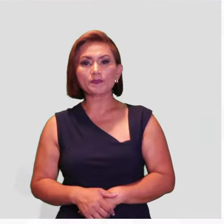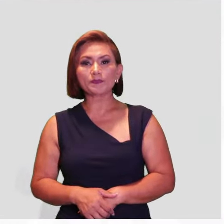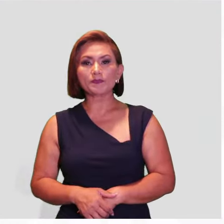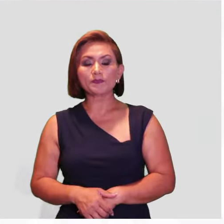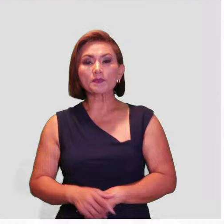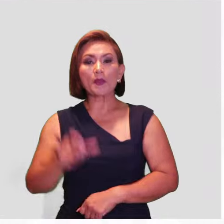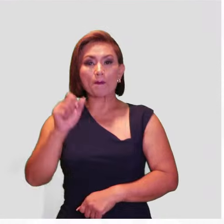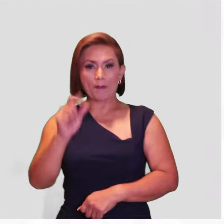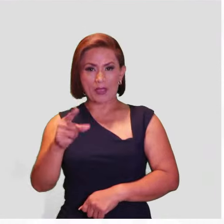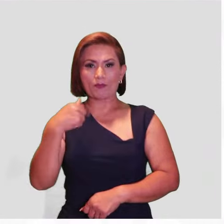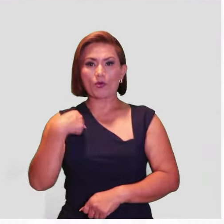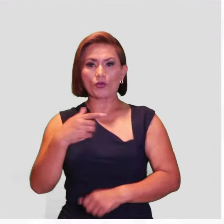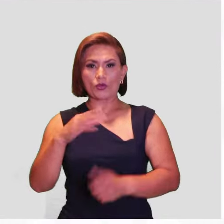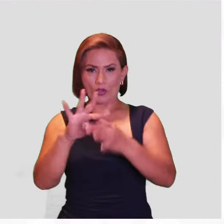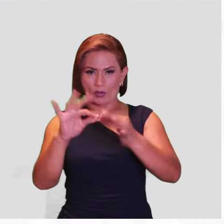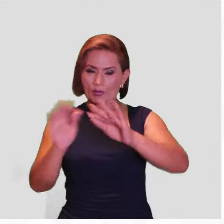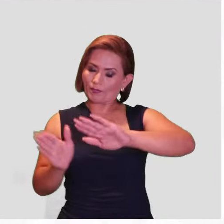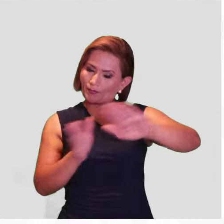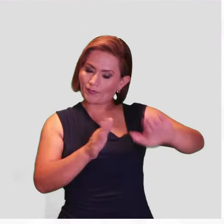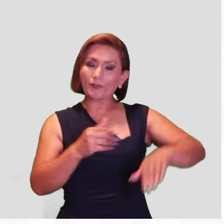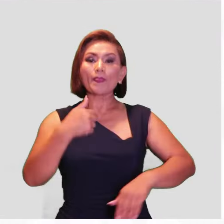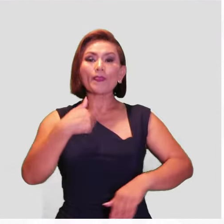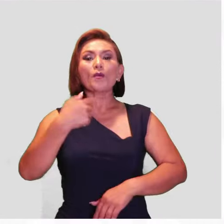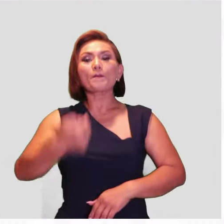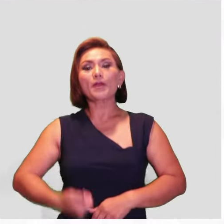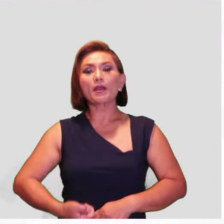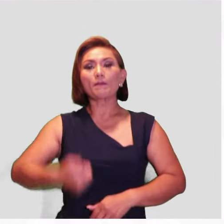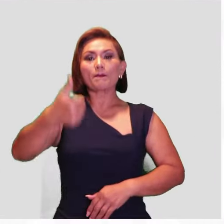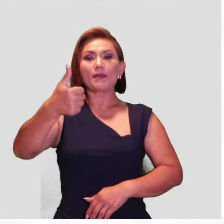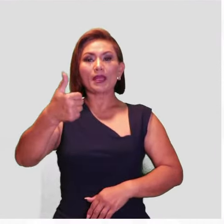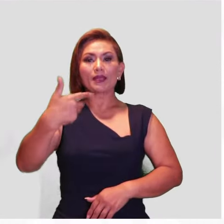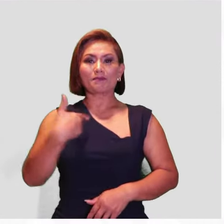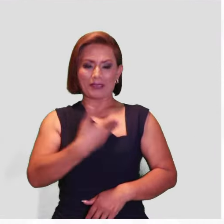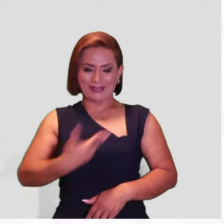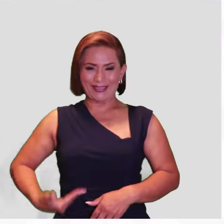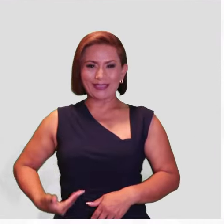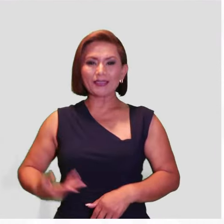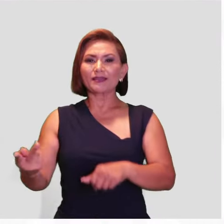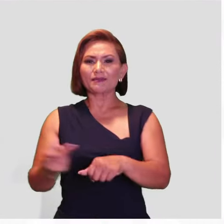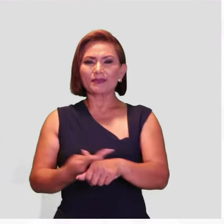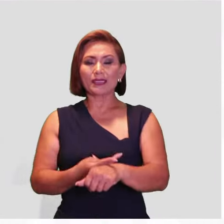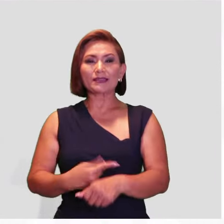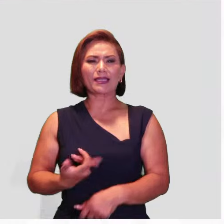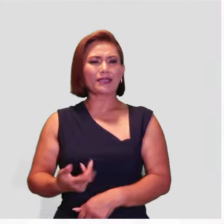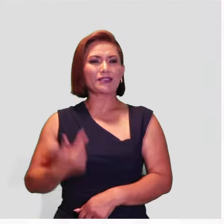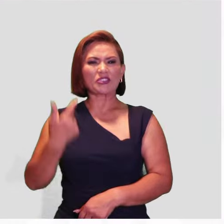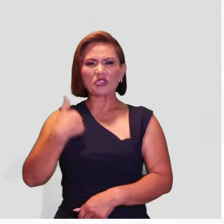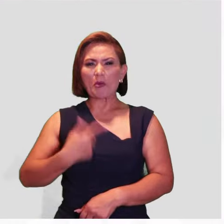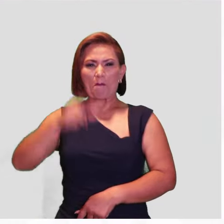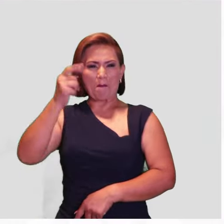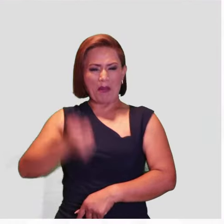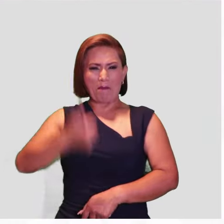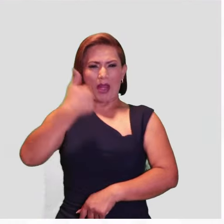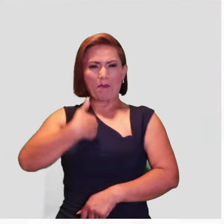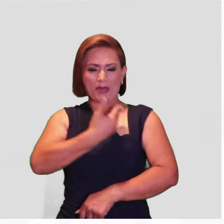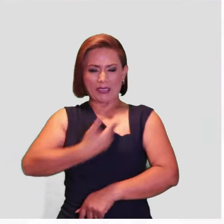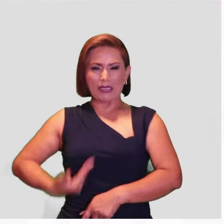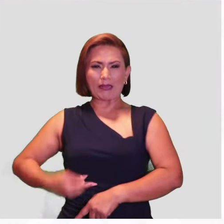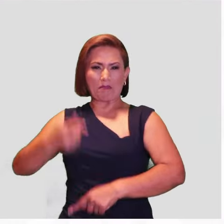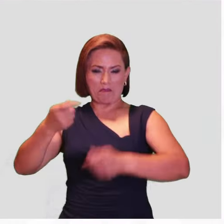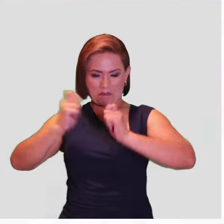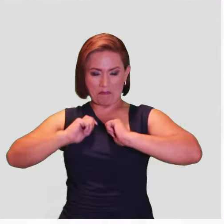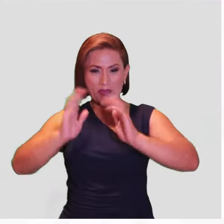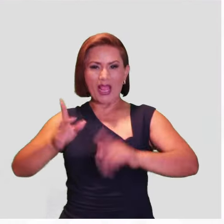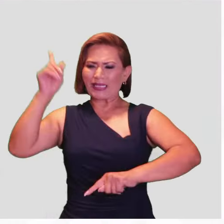seré el primer presidente que destape el cochinero que han venido haciendo con las finanzas públicas. La vieja política y sus malas